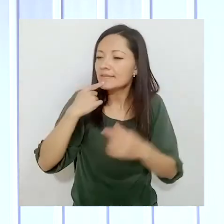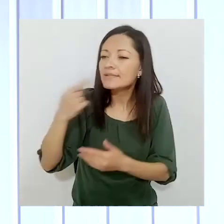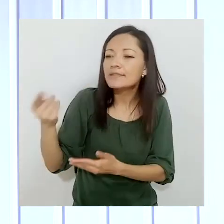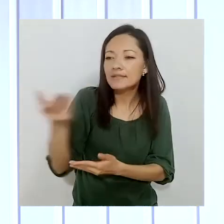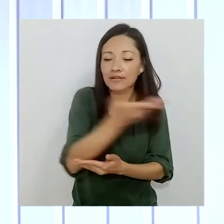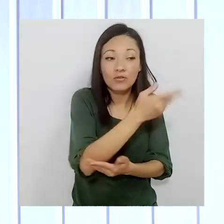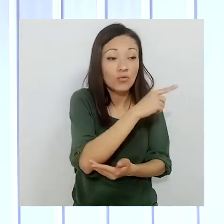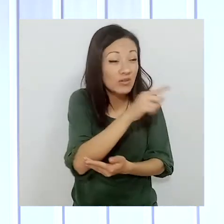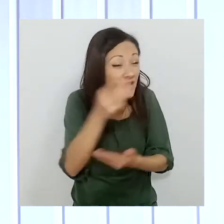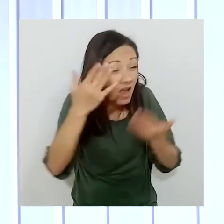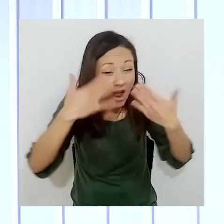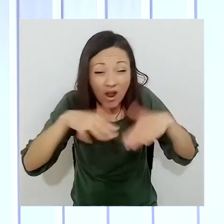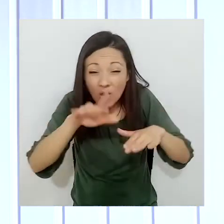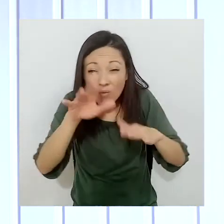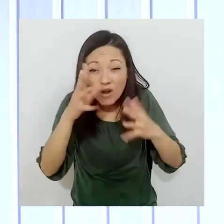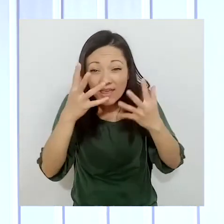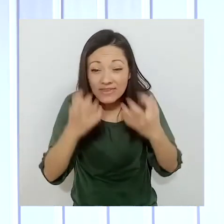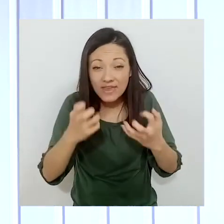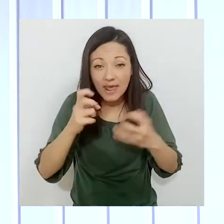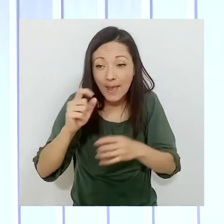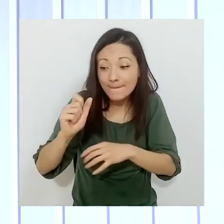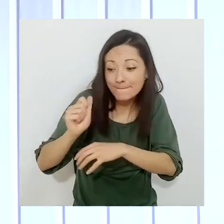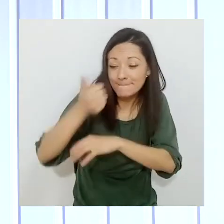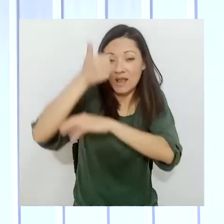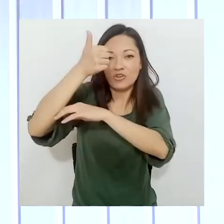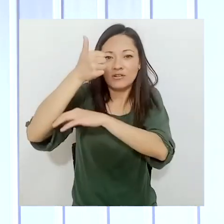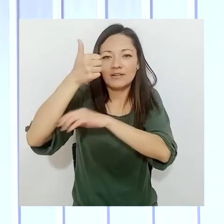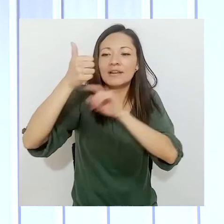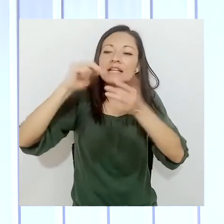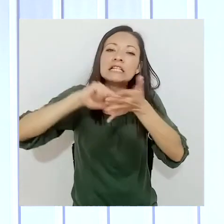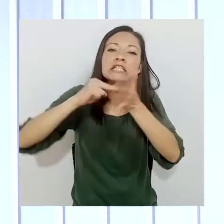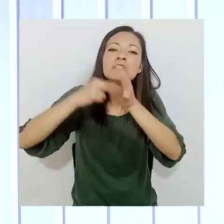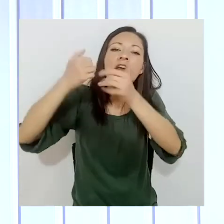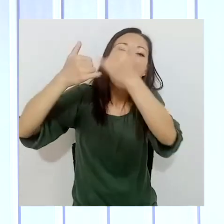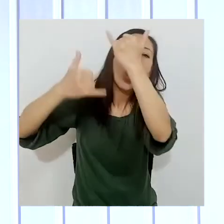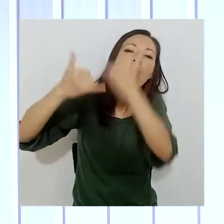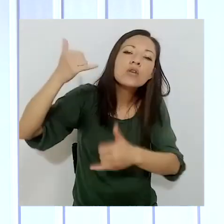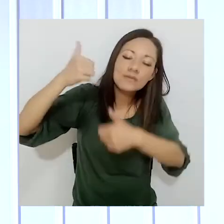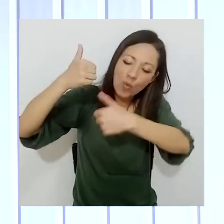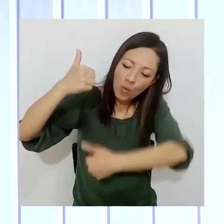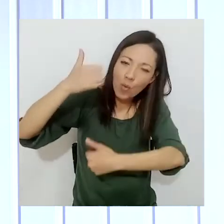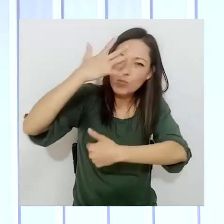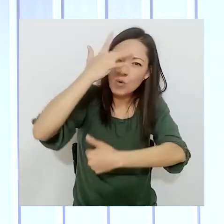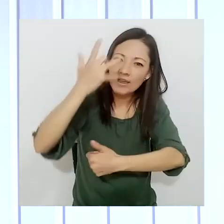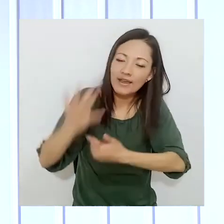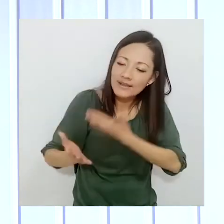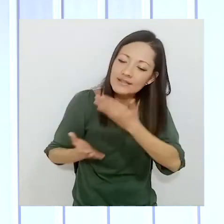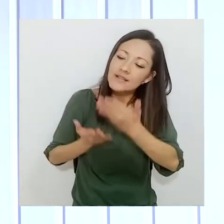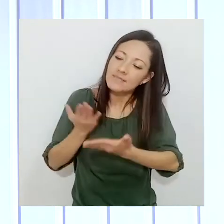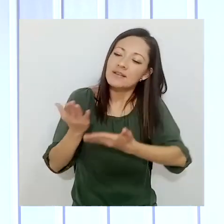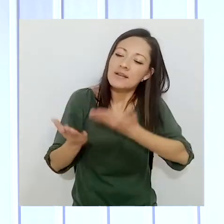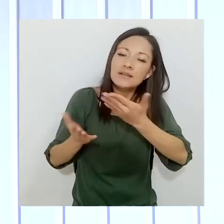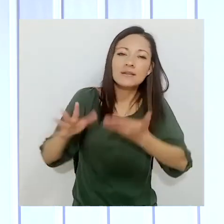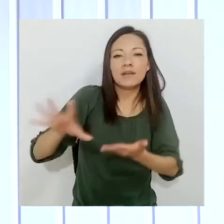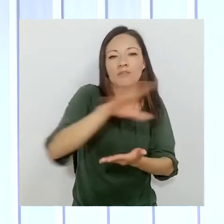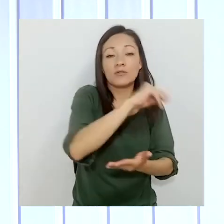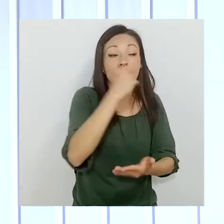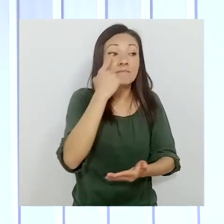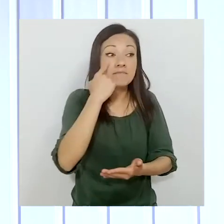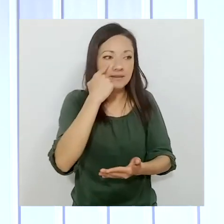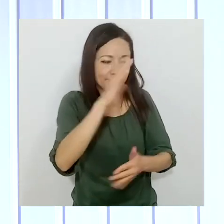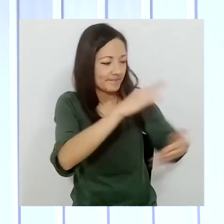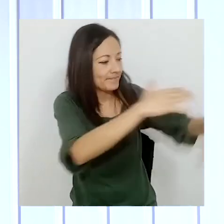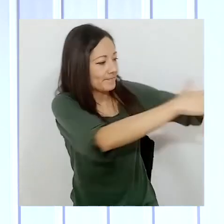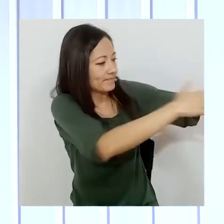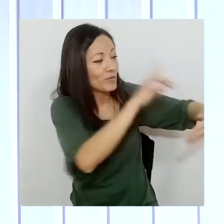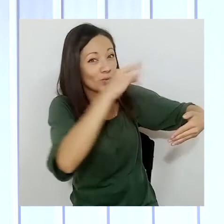primero, será el postrero de todos y el servidor de todos. Y tomó a un niño y lo puso en medio de ellos, y